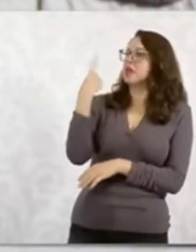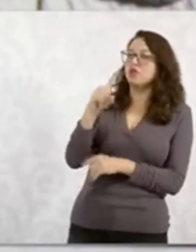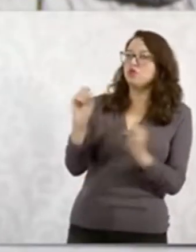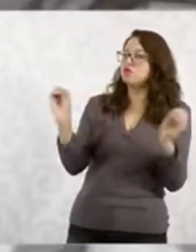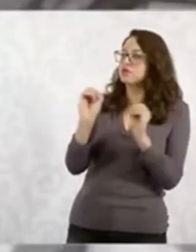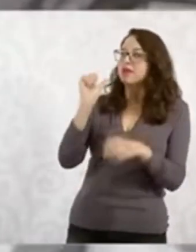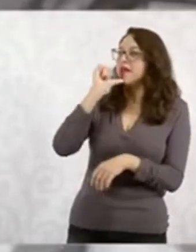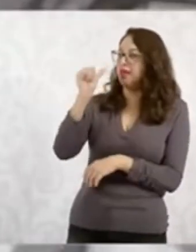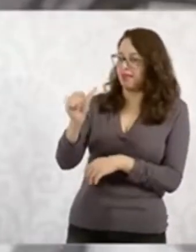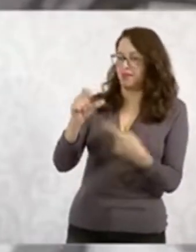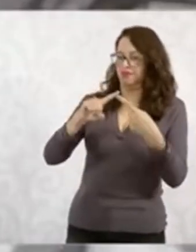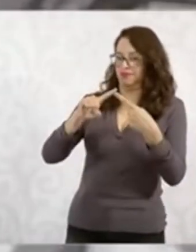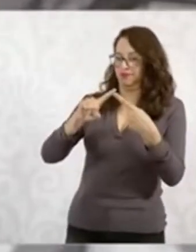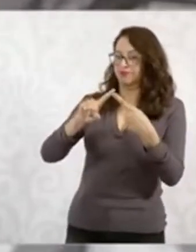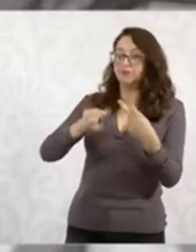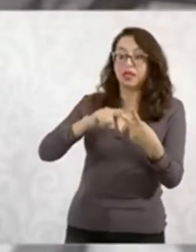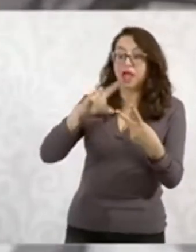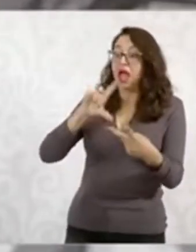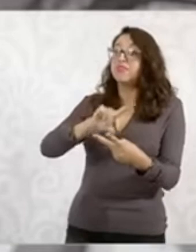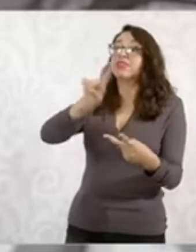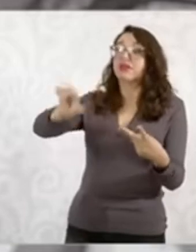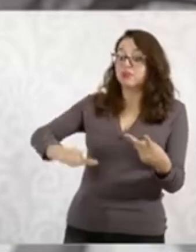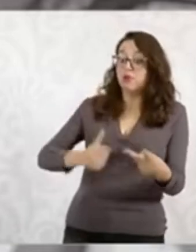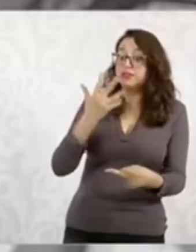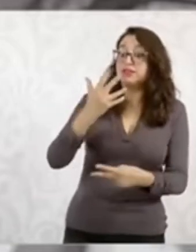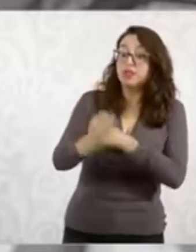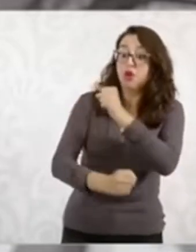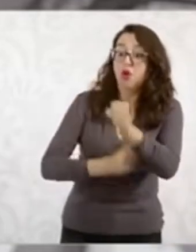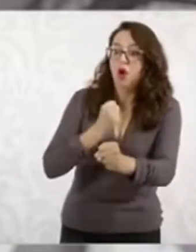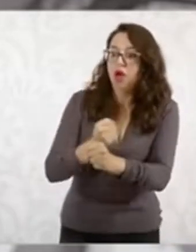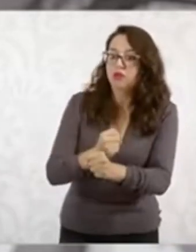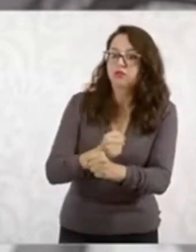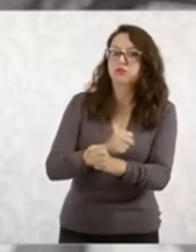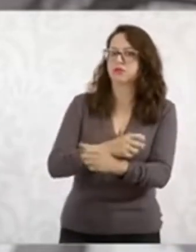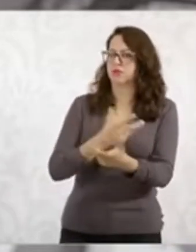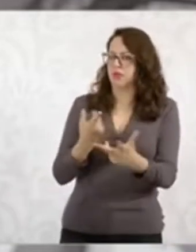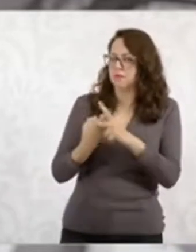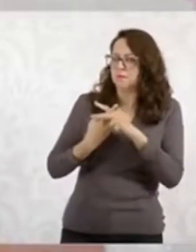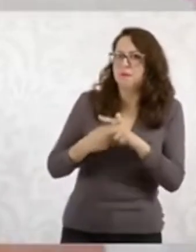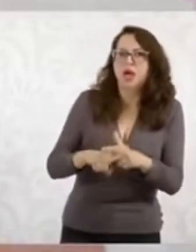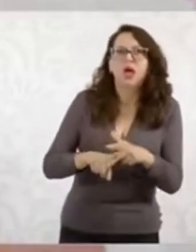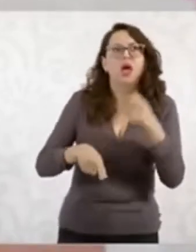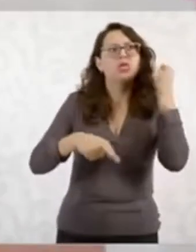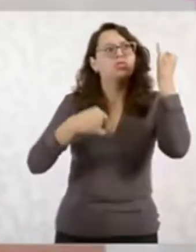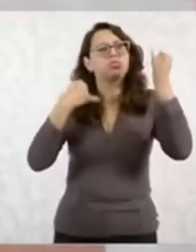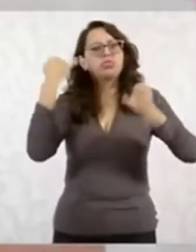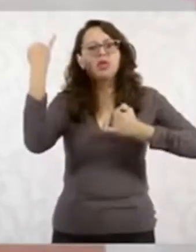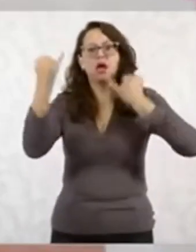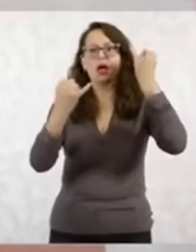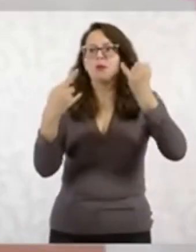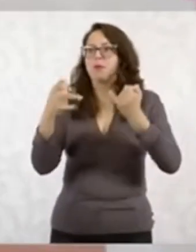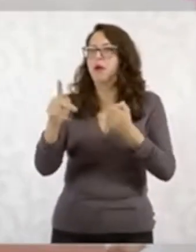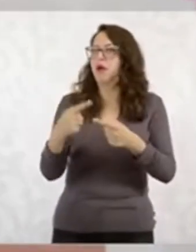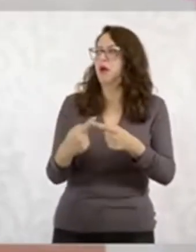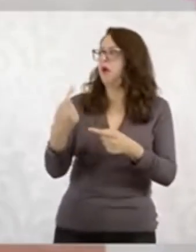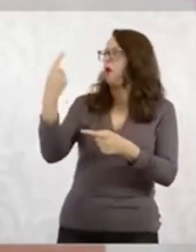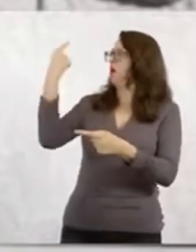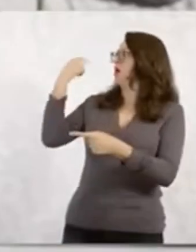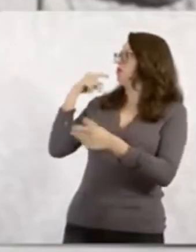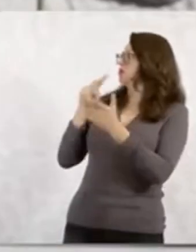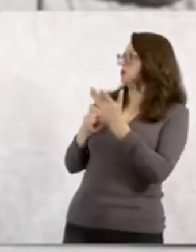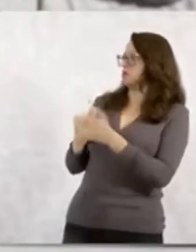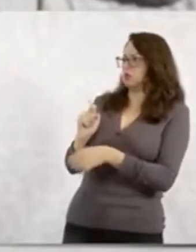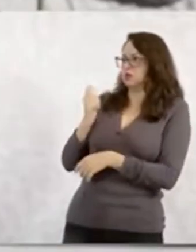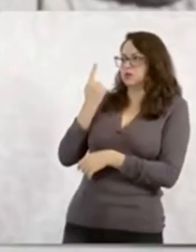después se dice algo de la elección del 21, cuando ya todas las autoridades dijeron fue válida la